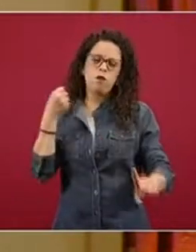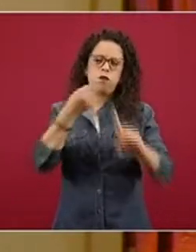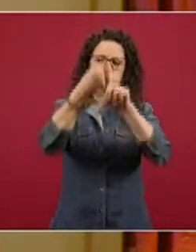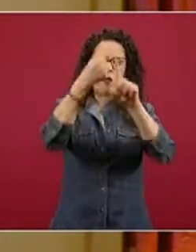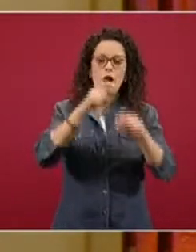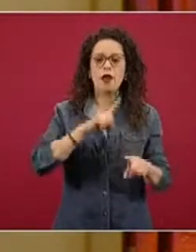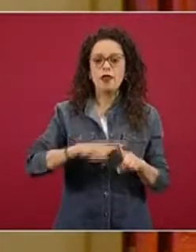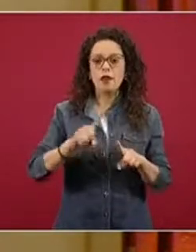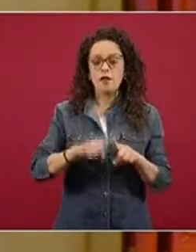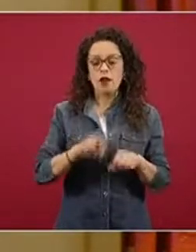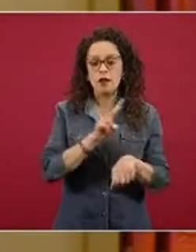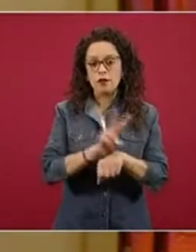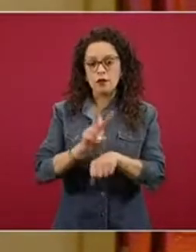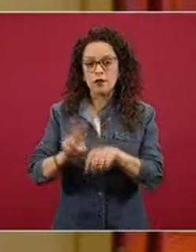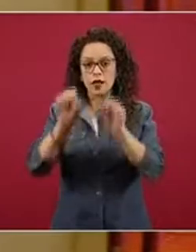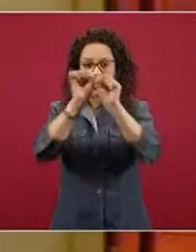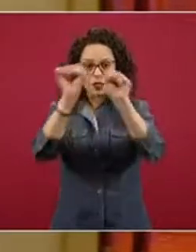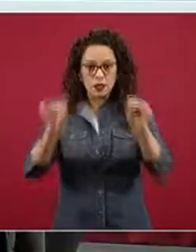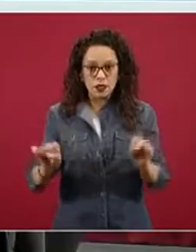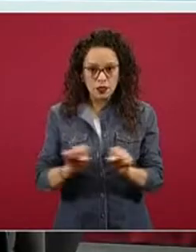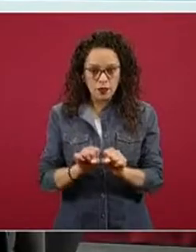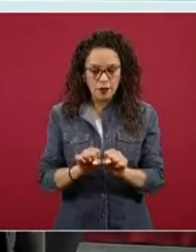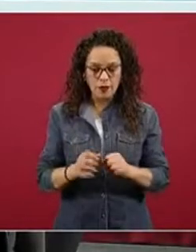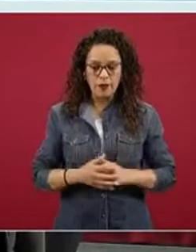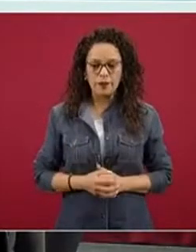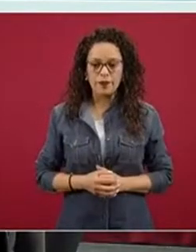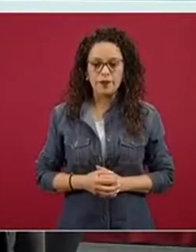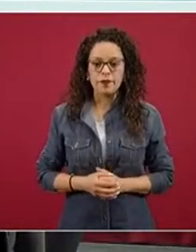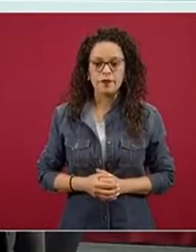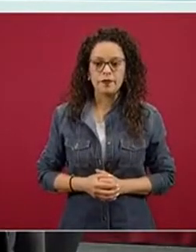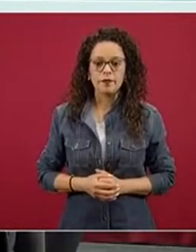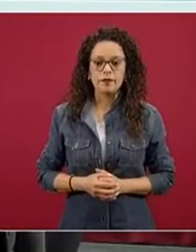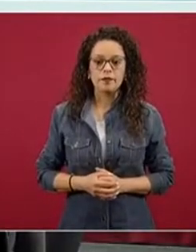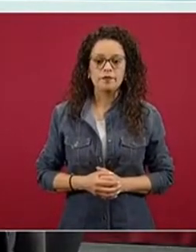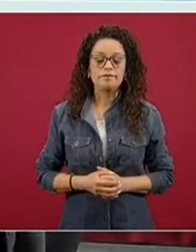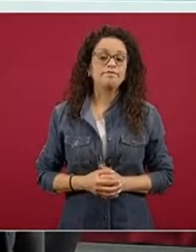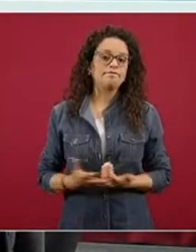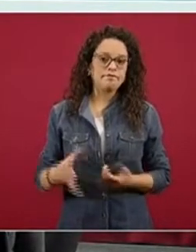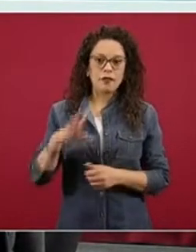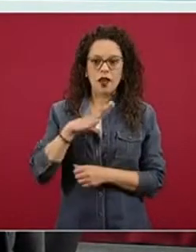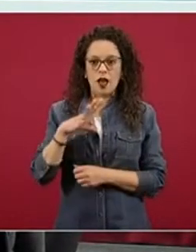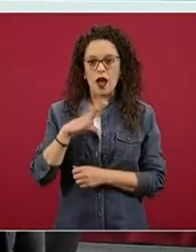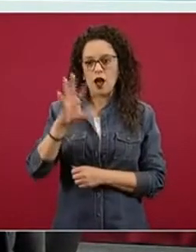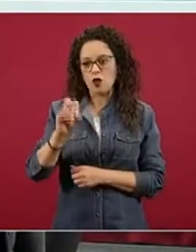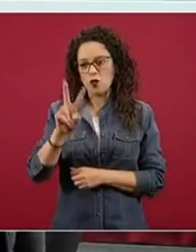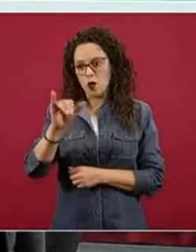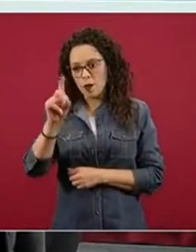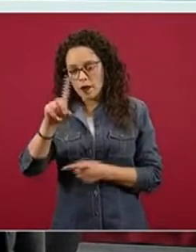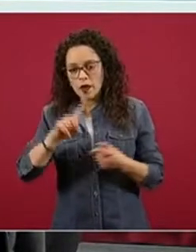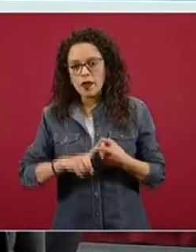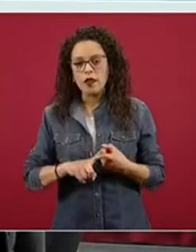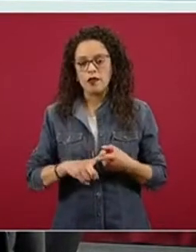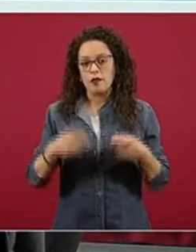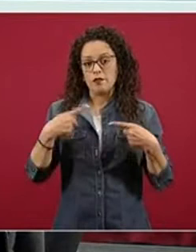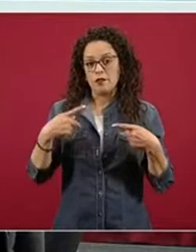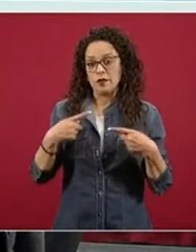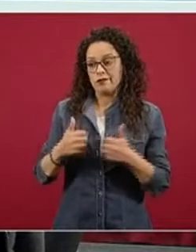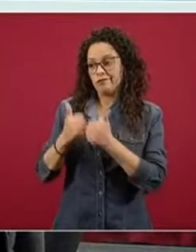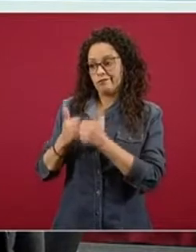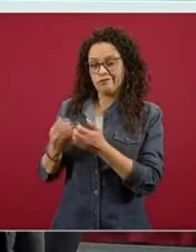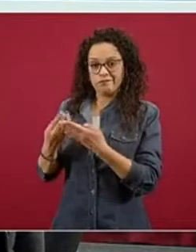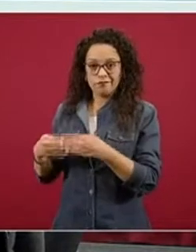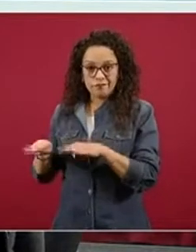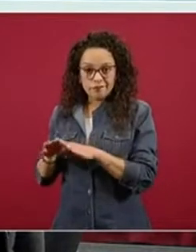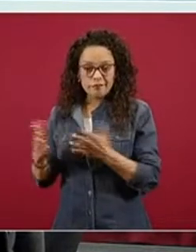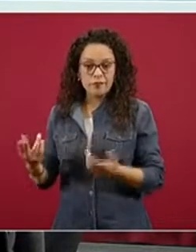nosotros vigilamos. La situación de estar en COVID y que hubo confinamiento y que estamos siguiendo medidas de sana